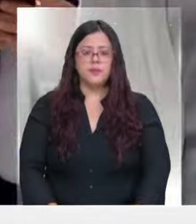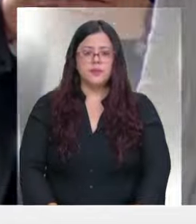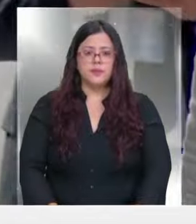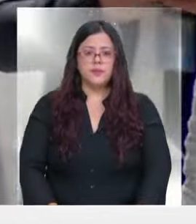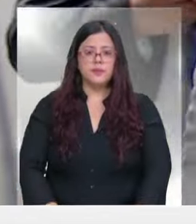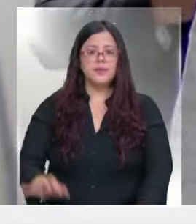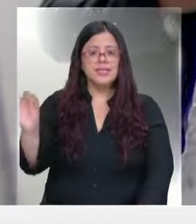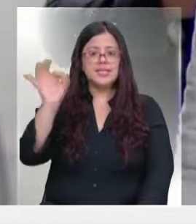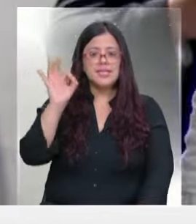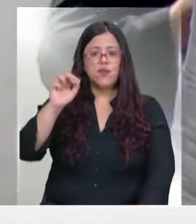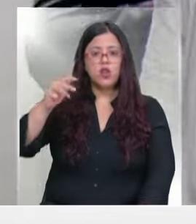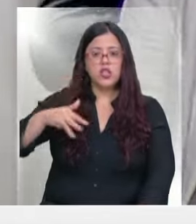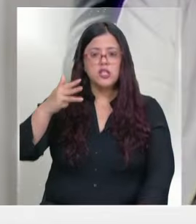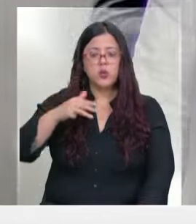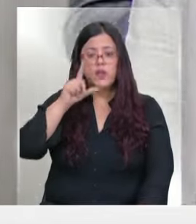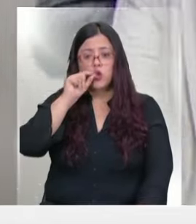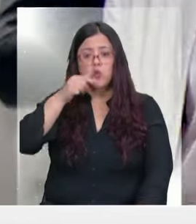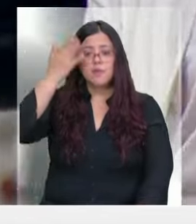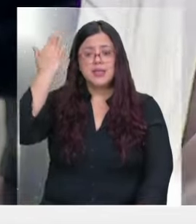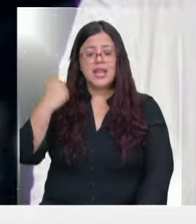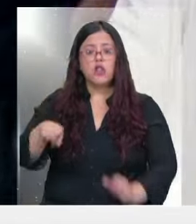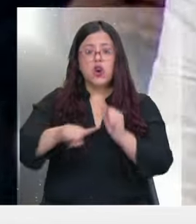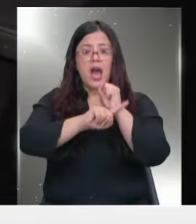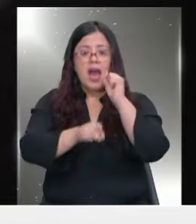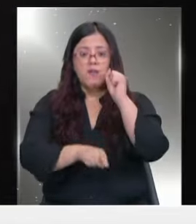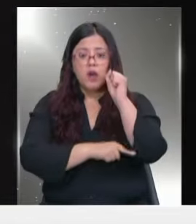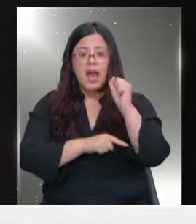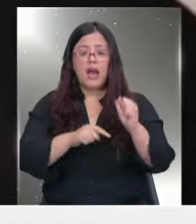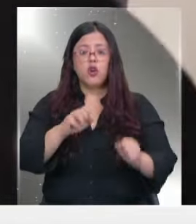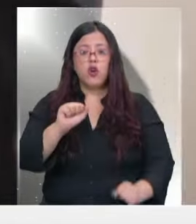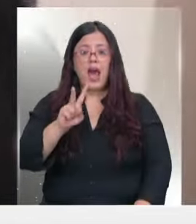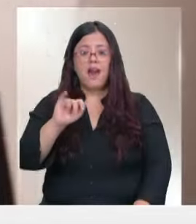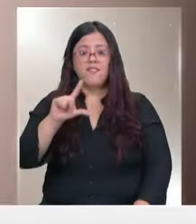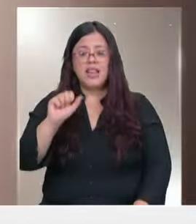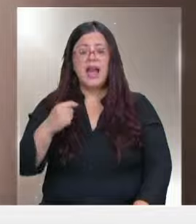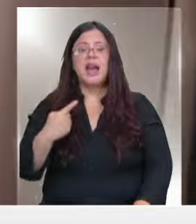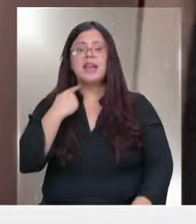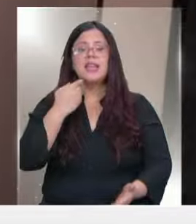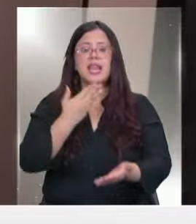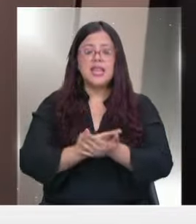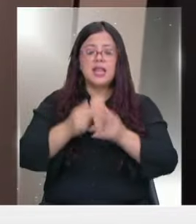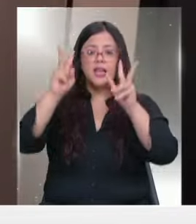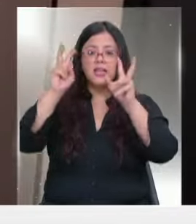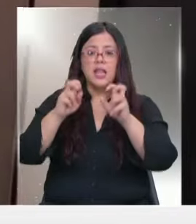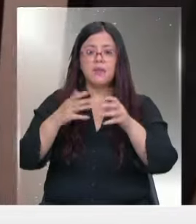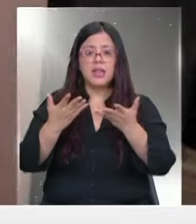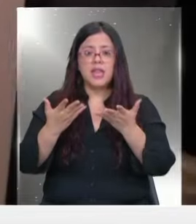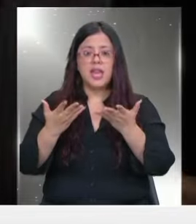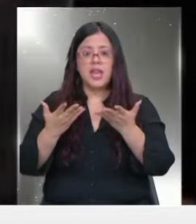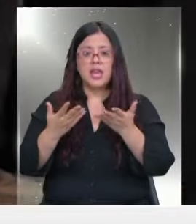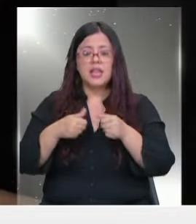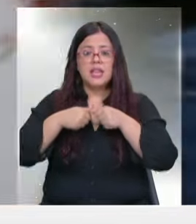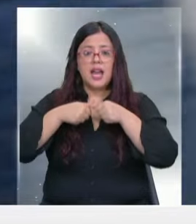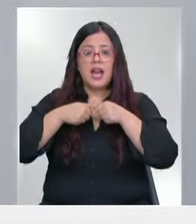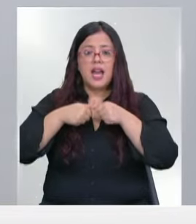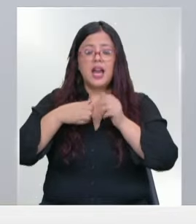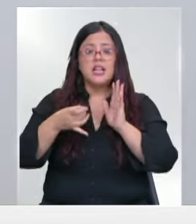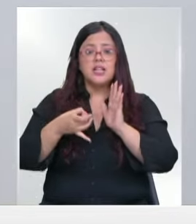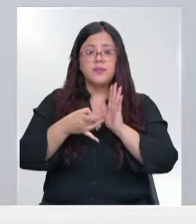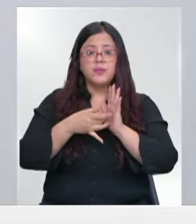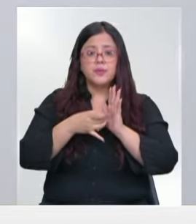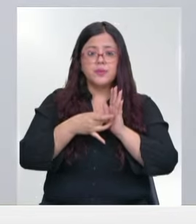El sábado 19 de octubre recién pasado, el abogado Roberto Ávila presentó una querella por presunta violación en contra de Manuel